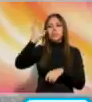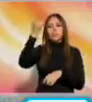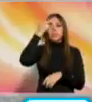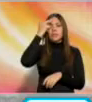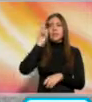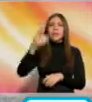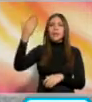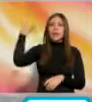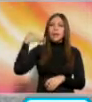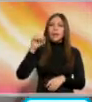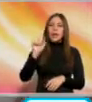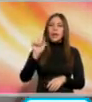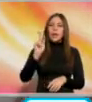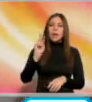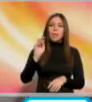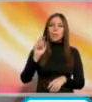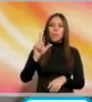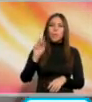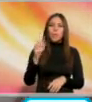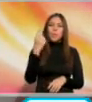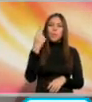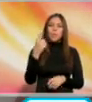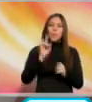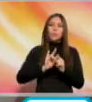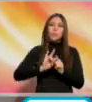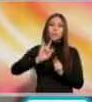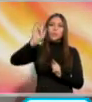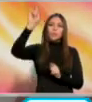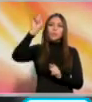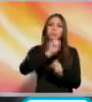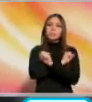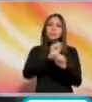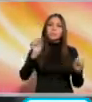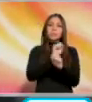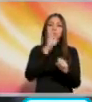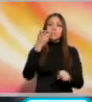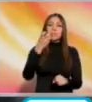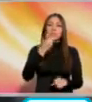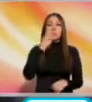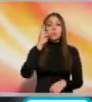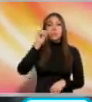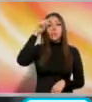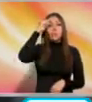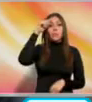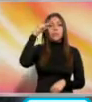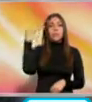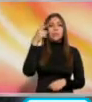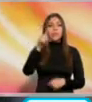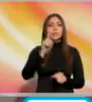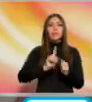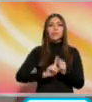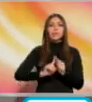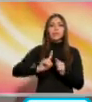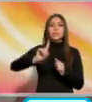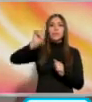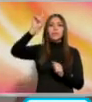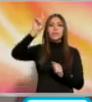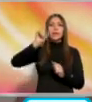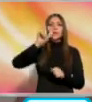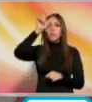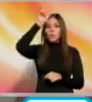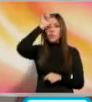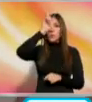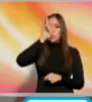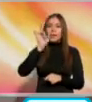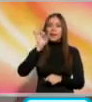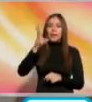Apolo 1 nos enseñó que la cosa no era tan sencilla, ¿no? Sí. Sí. Apolo 1. Sí. O sea, se pisó la luna hasta el 17. Sí. Entonces hubo